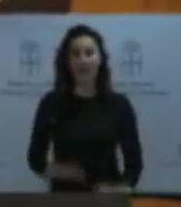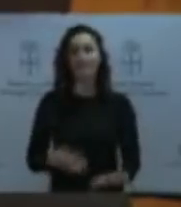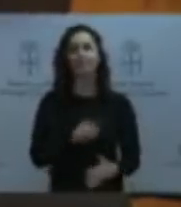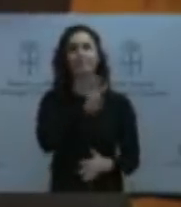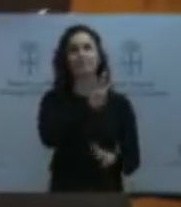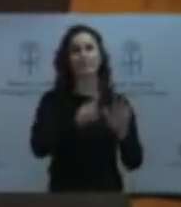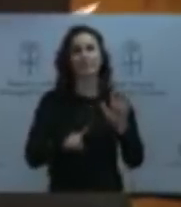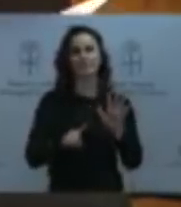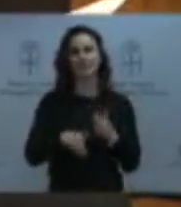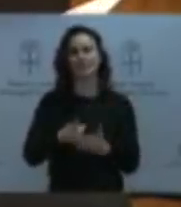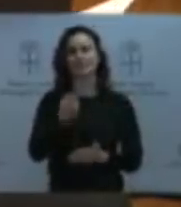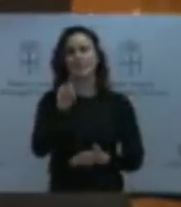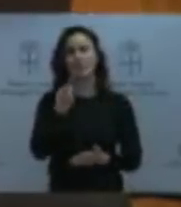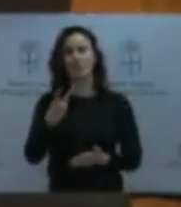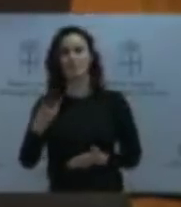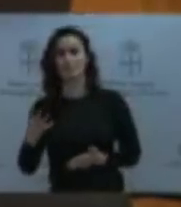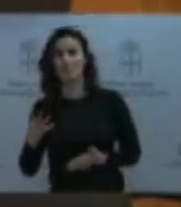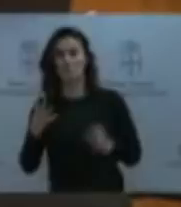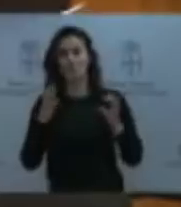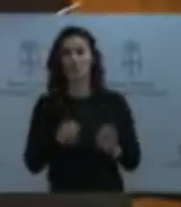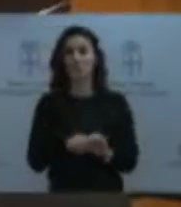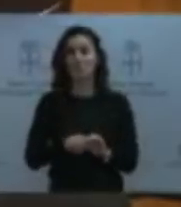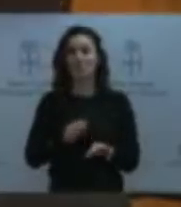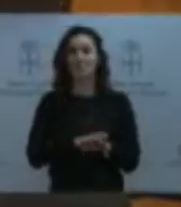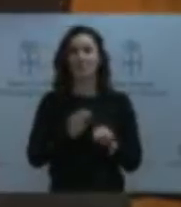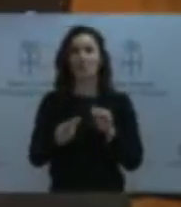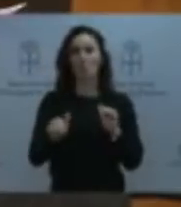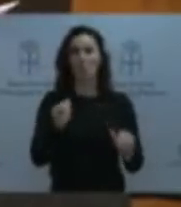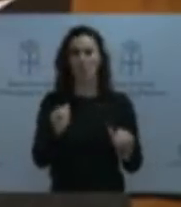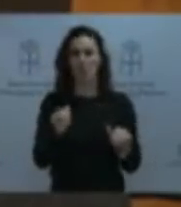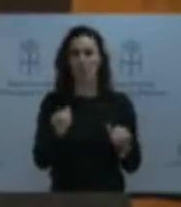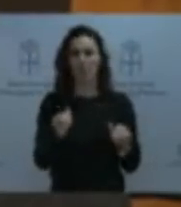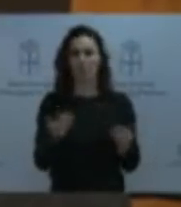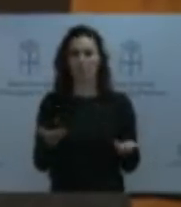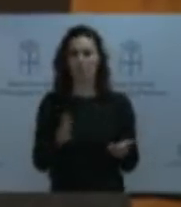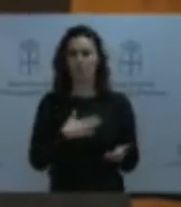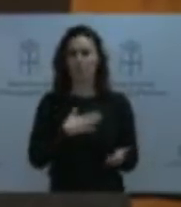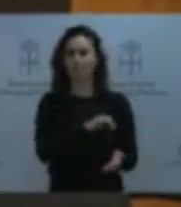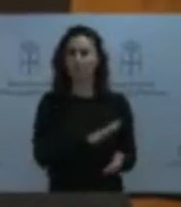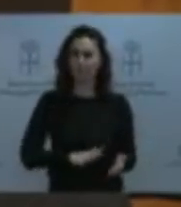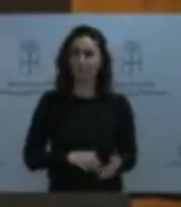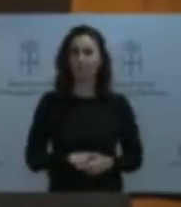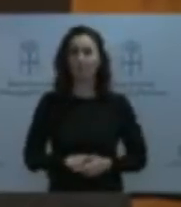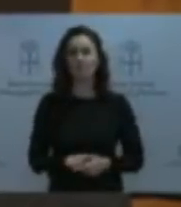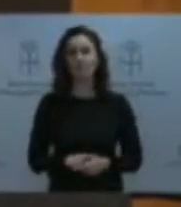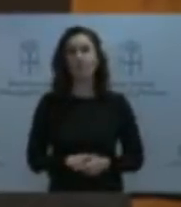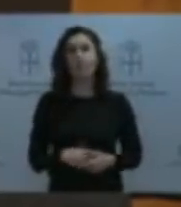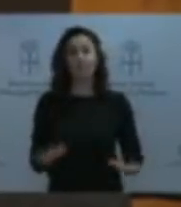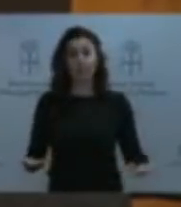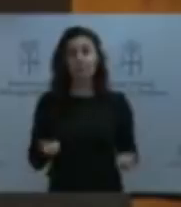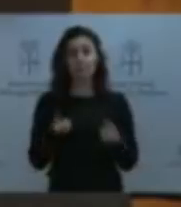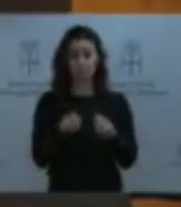plazas para convocar como propietarios. Hay de tenerse en cuenta que en las cifras de la OPE ya no serán